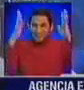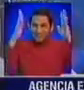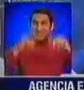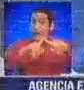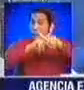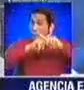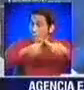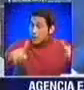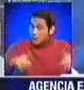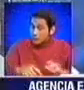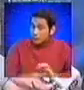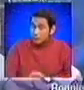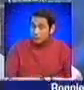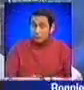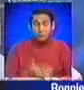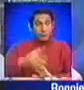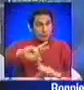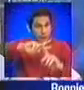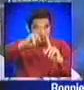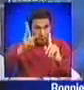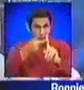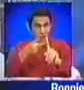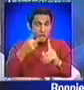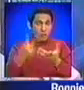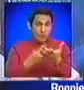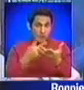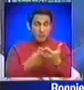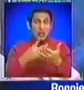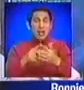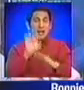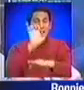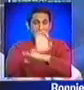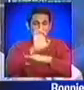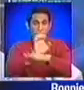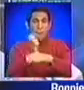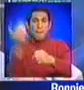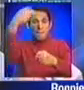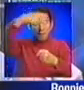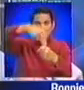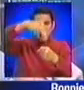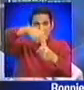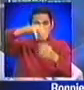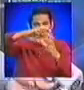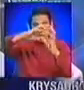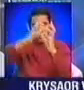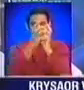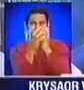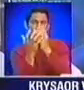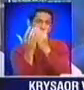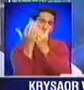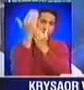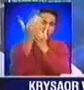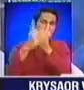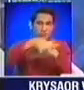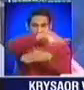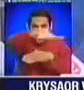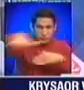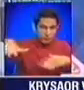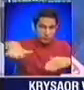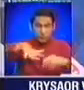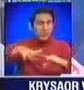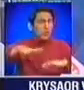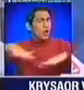Está Crisaor en espacio. Por segunda vez está Ecuador en órbita. ¿Cómo fue todo este lanzamiento? Bueno, la coordinación